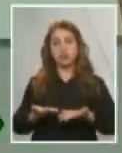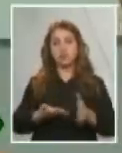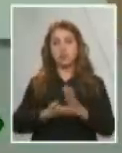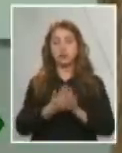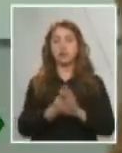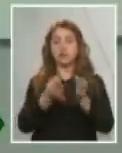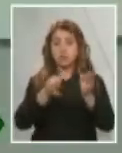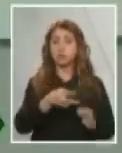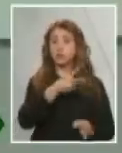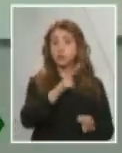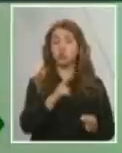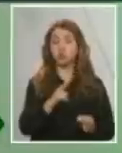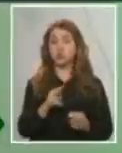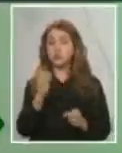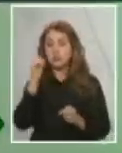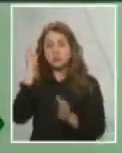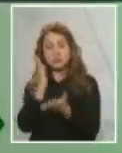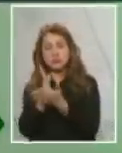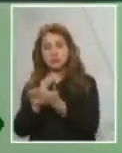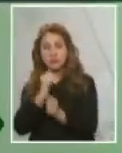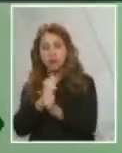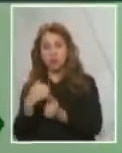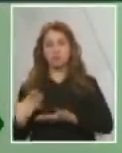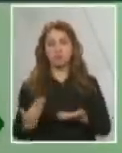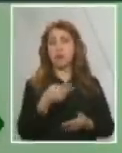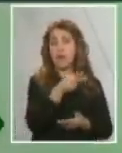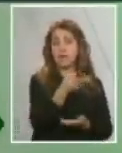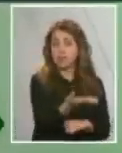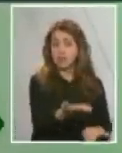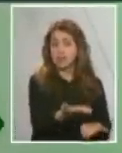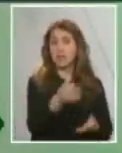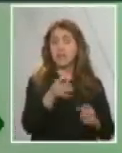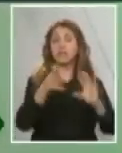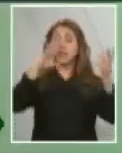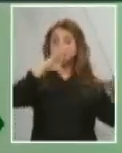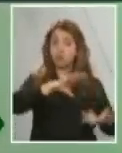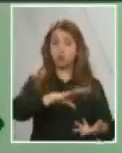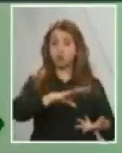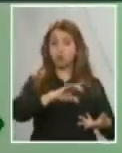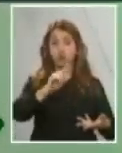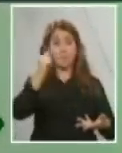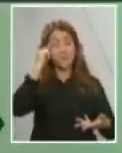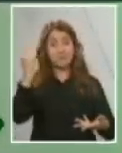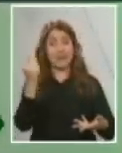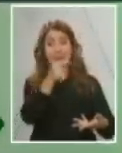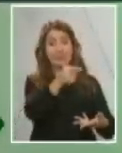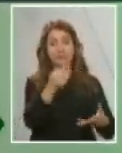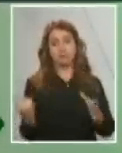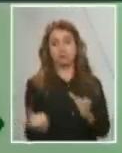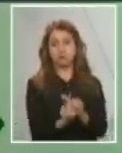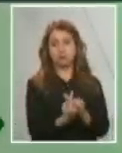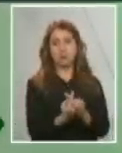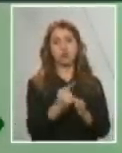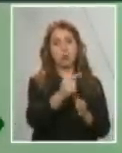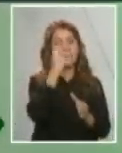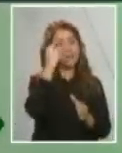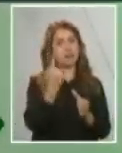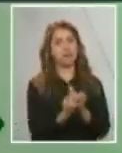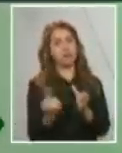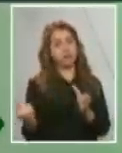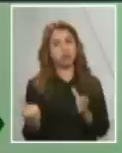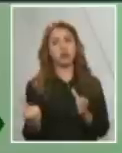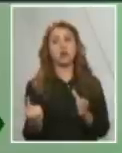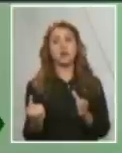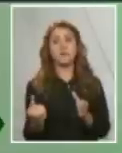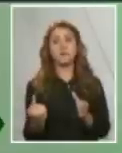caso en concreto tuyo al final? ¿Qué se siente eso? Que también en este mundo que no está pensado para ti, que como tú decías, te lo hace muy difícil,